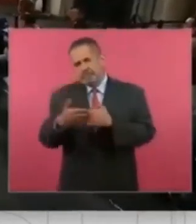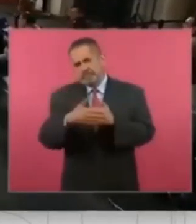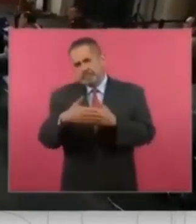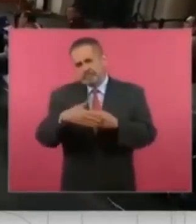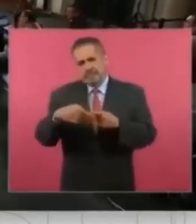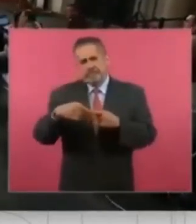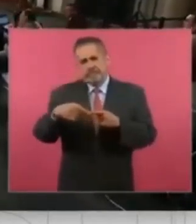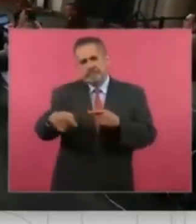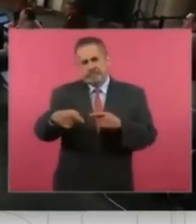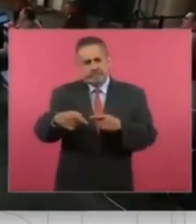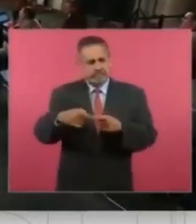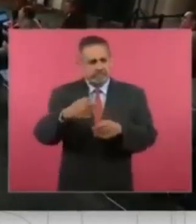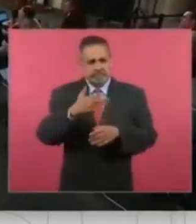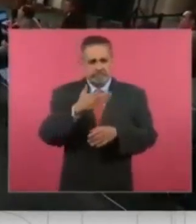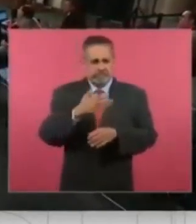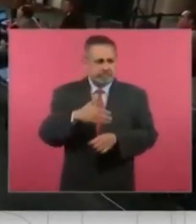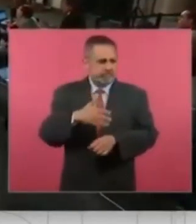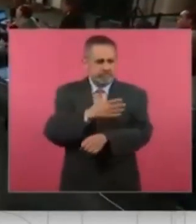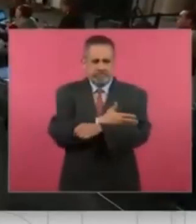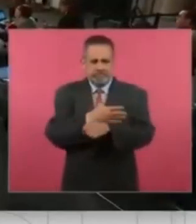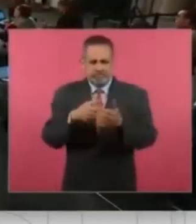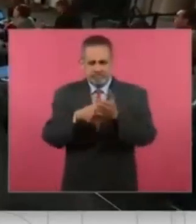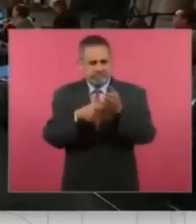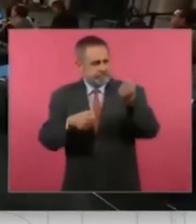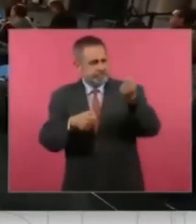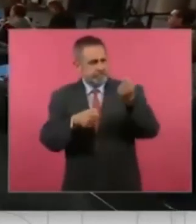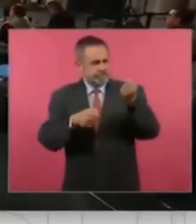sí, el bastón de mando en el movimiento